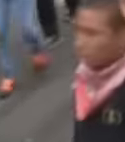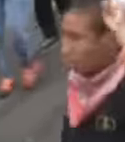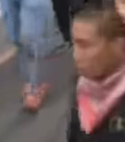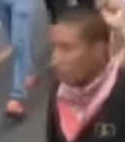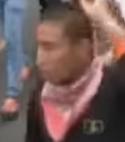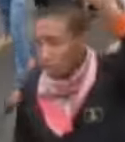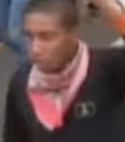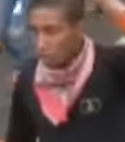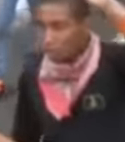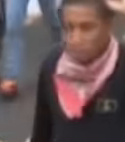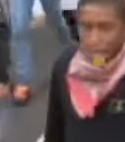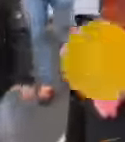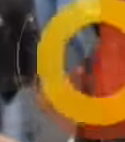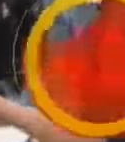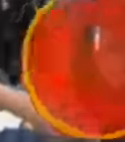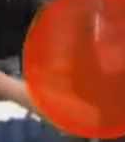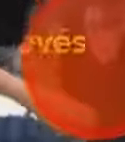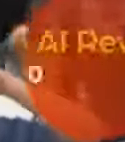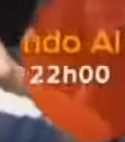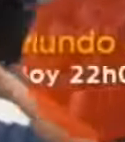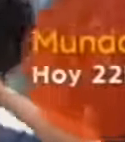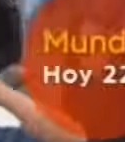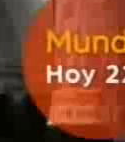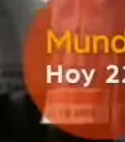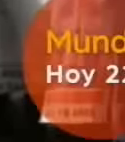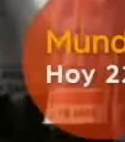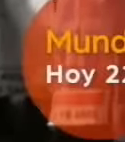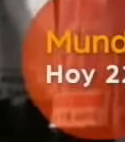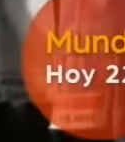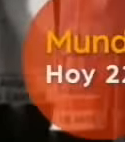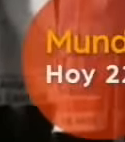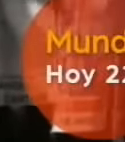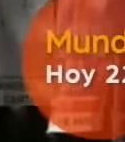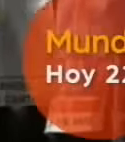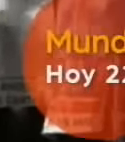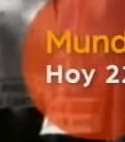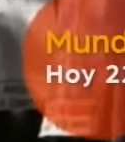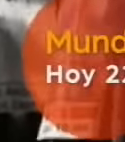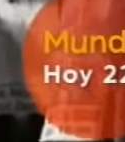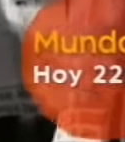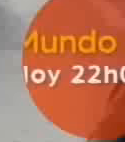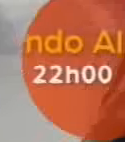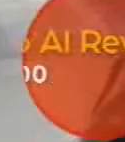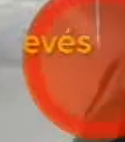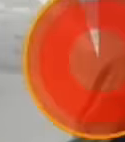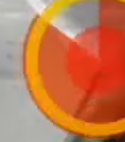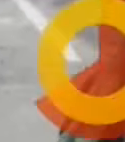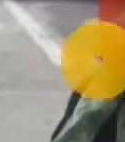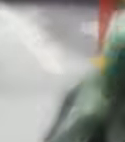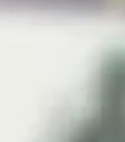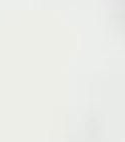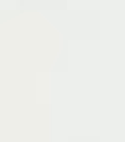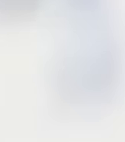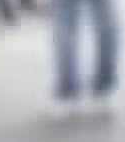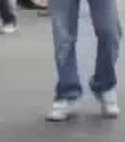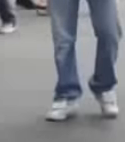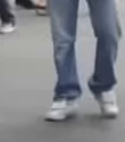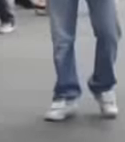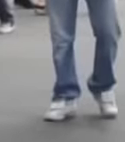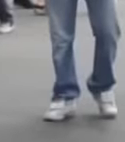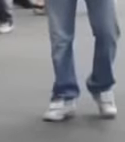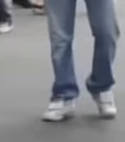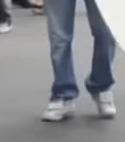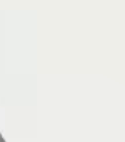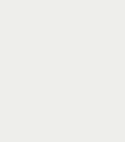un análisis del caso que conmocionó a México en Mundo al Revés. Esta noche a las 22 horas.